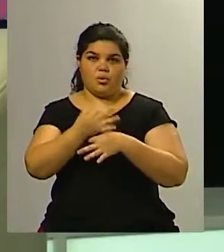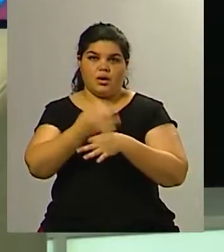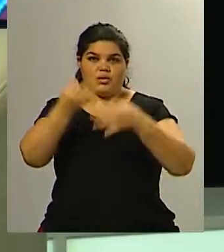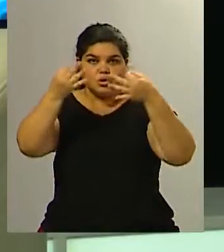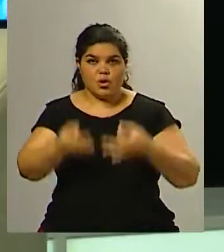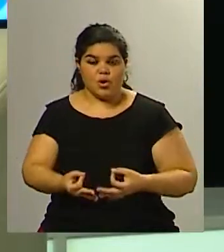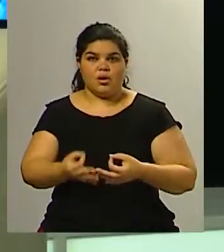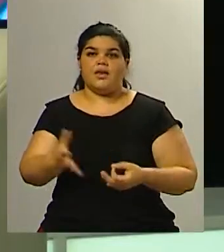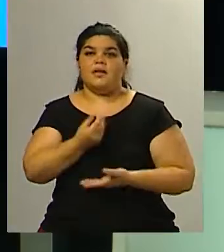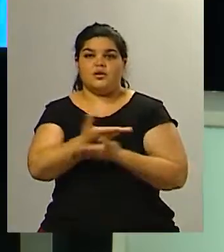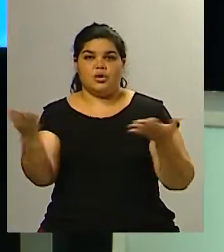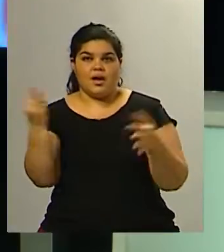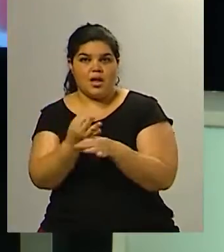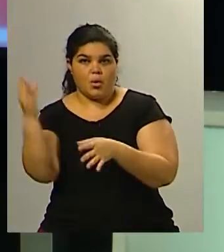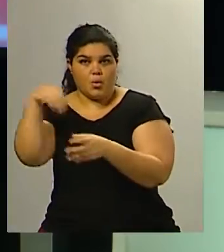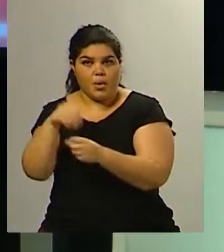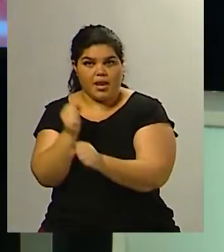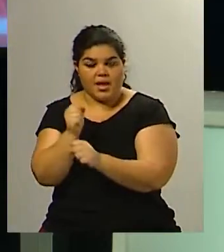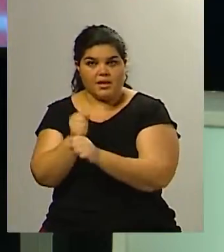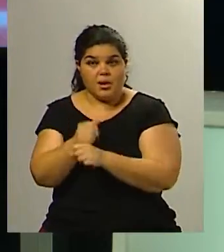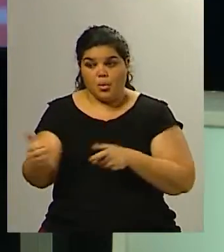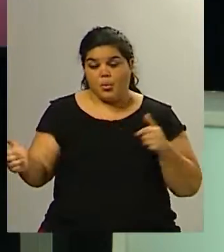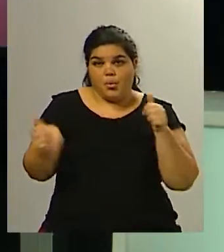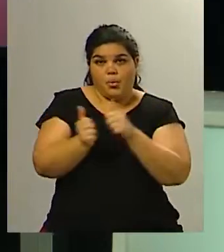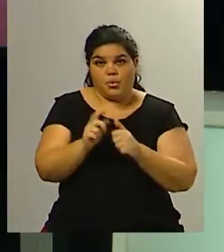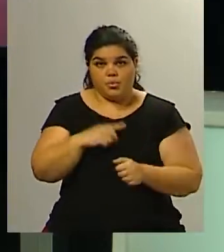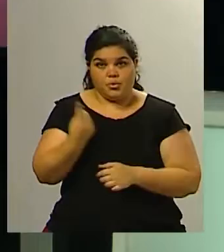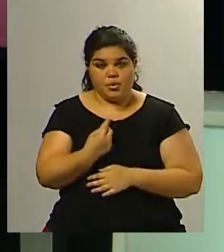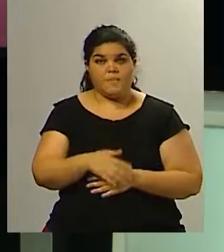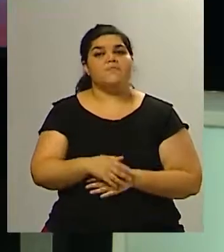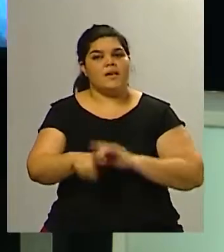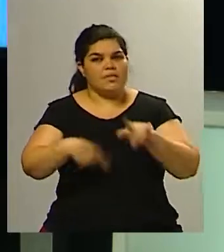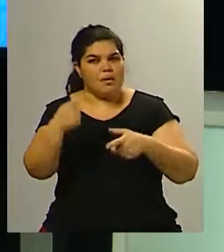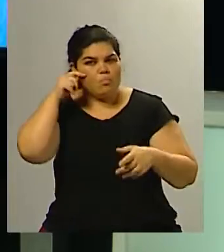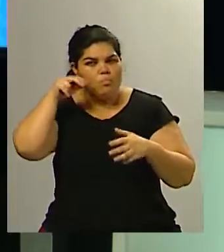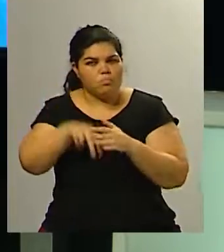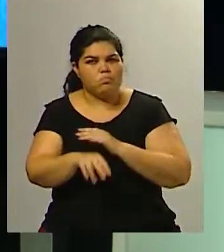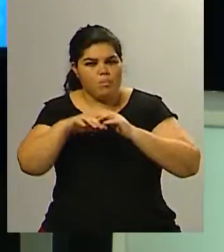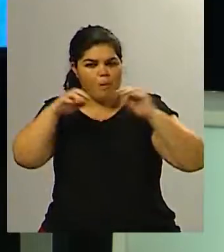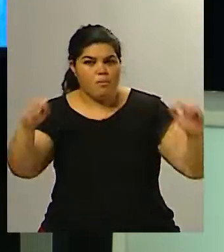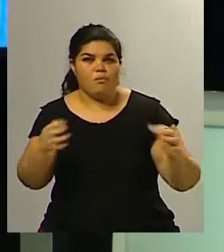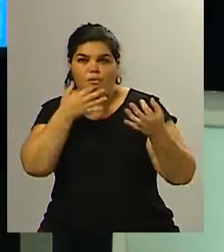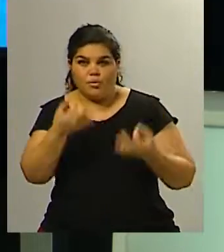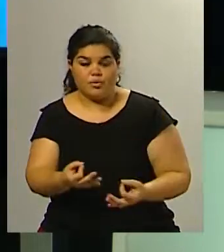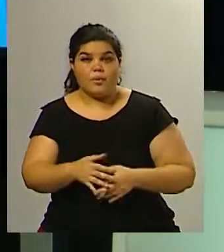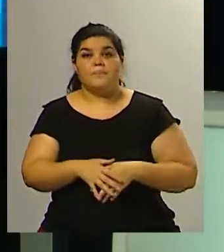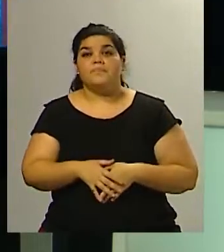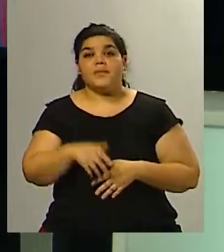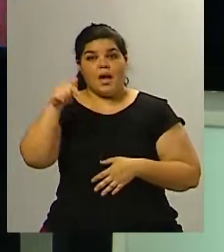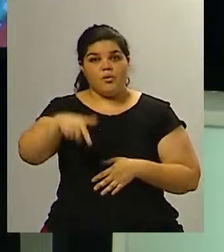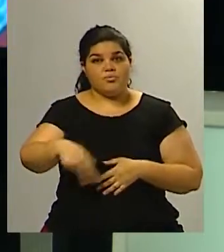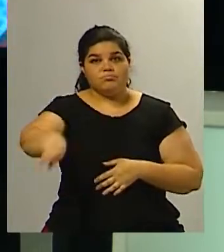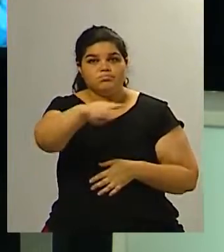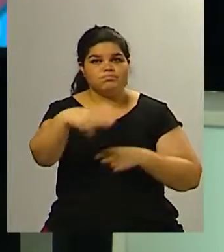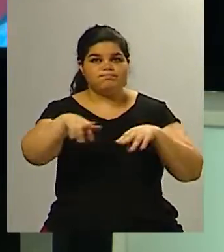General de Escuelas, con nosotros aquí en el estudio. Bueno, vamos a seguir ampliando este tema que es tan importante. Así es que le decimos a ustedes que se queden ahí del